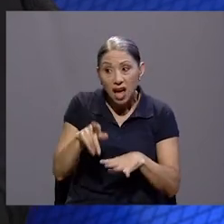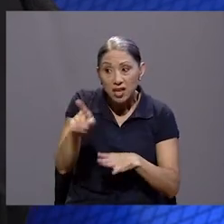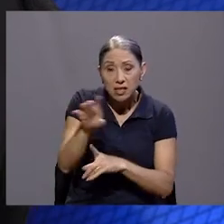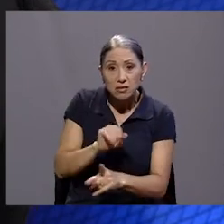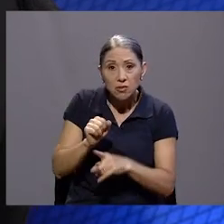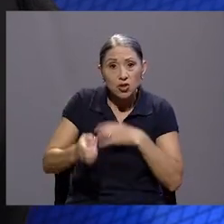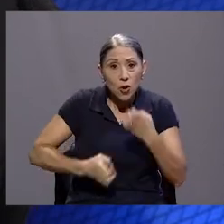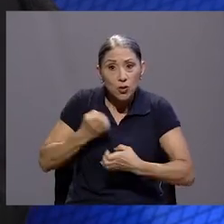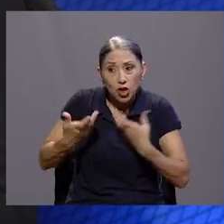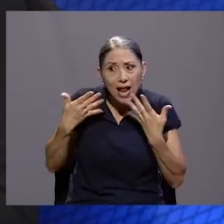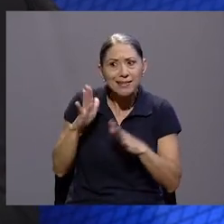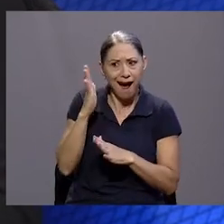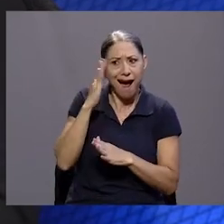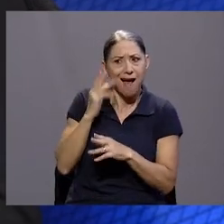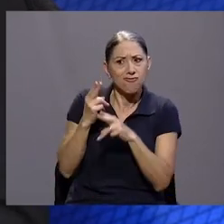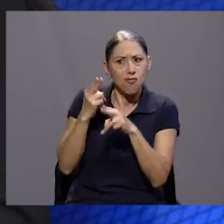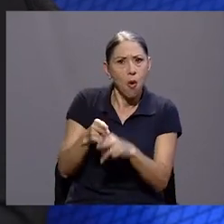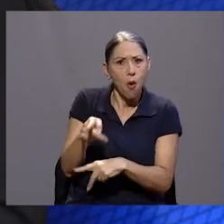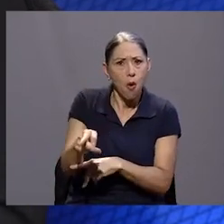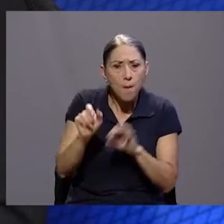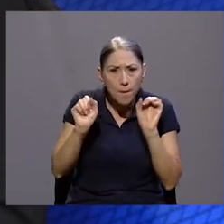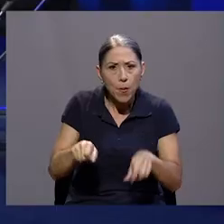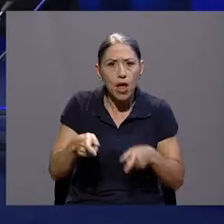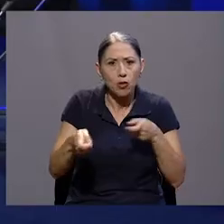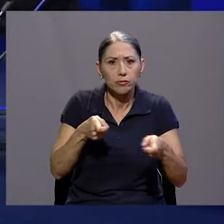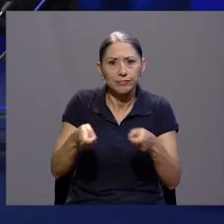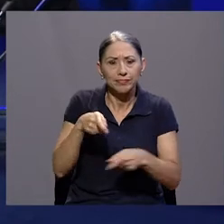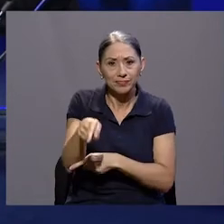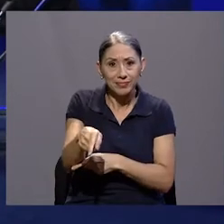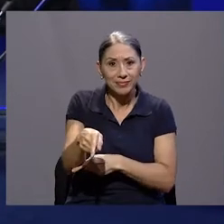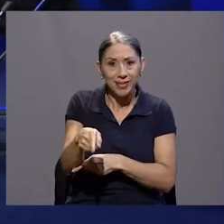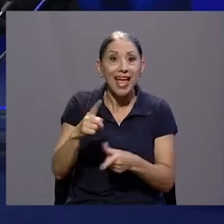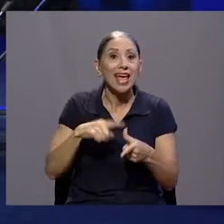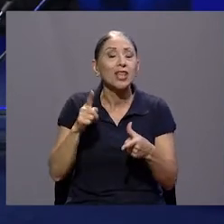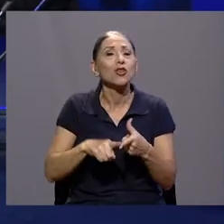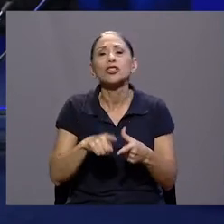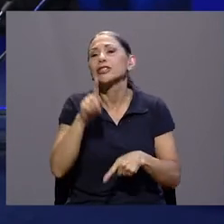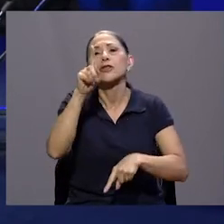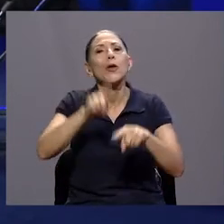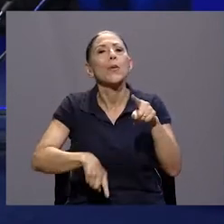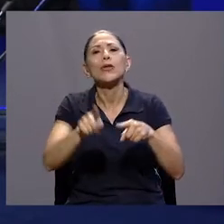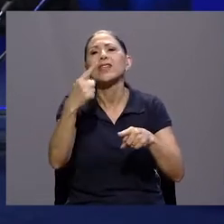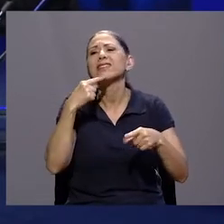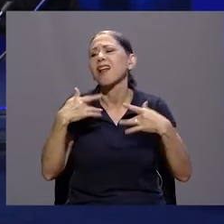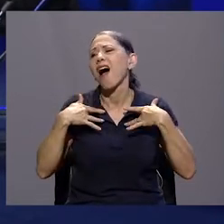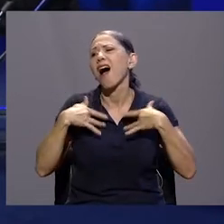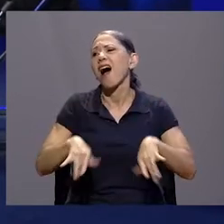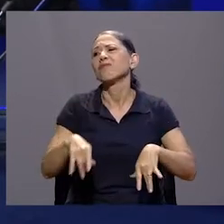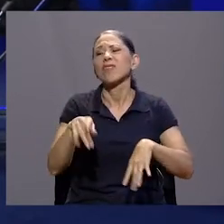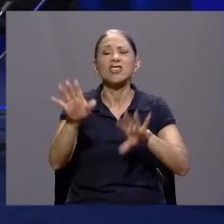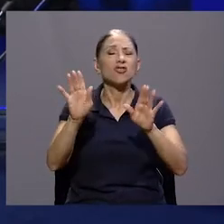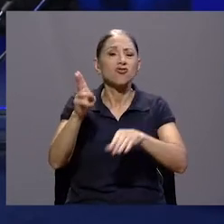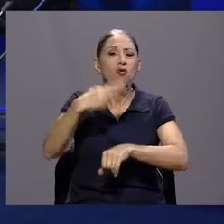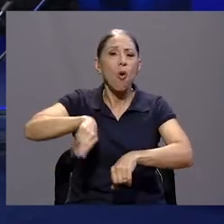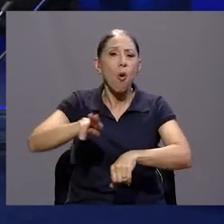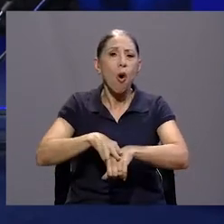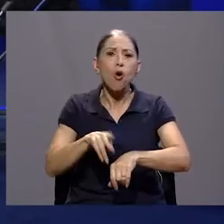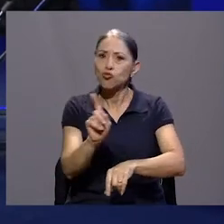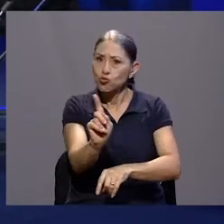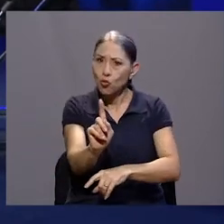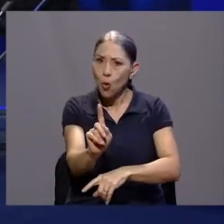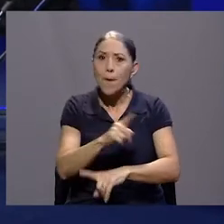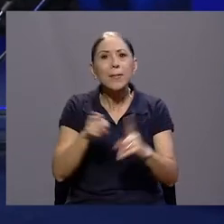identificarlo y ponerle un nombre ahí si puedo tomar control entonces lo que menos queremos es simplemente que digamos a es parte de no nos parte de